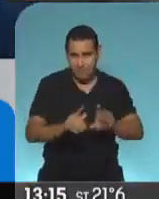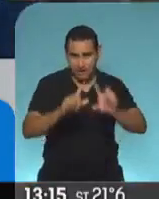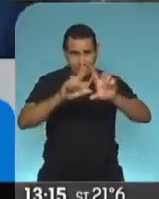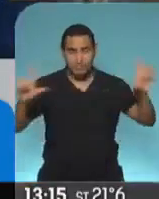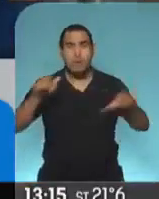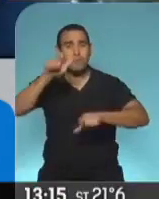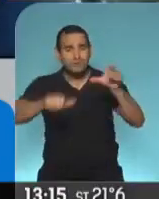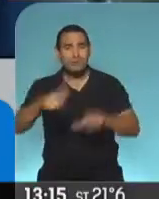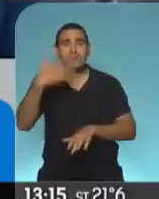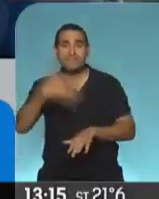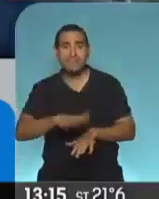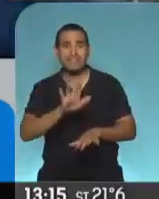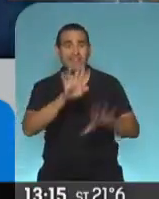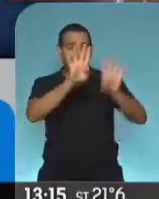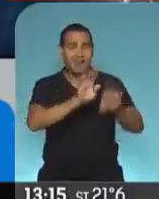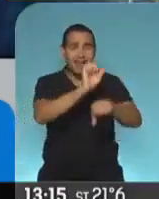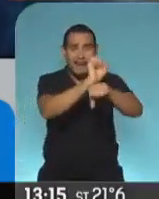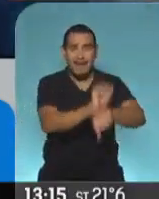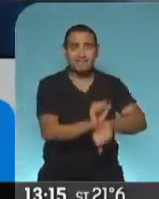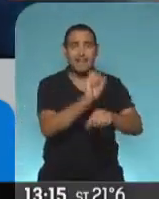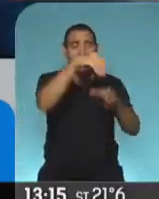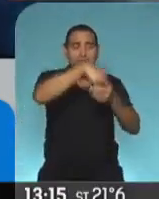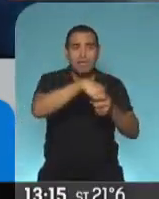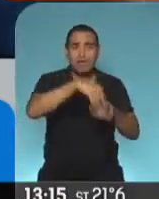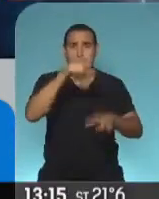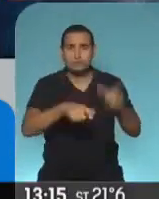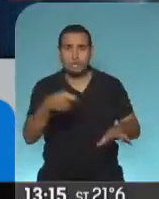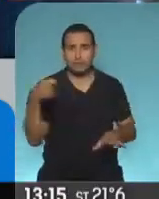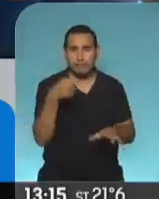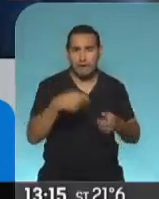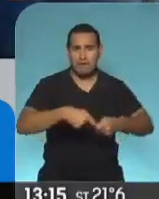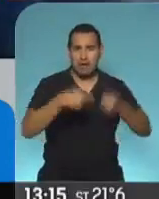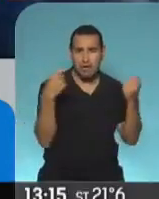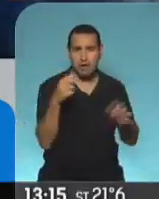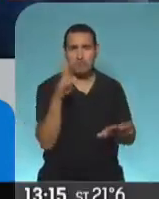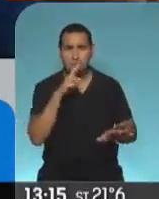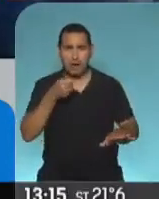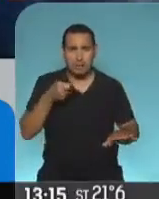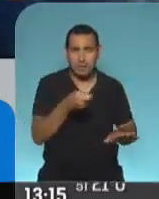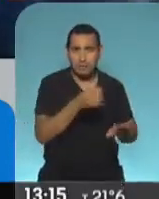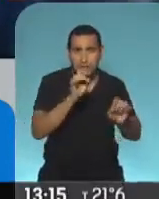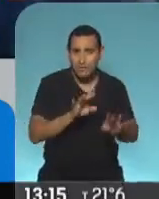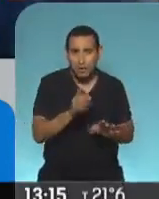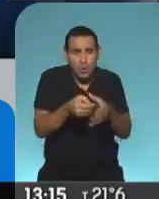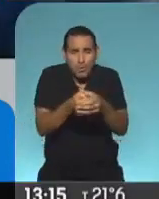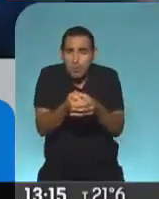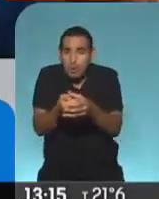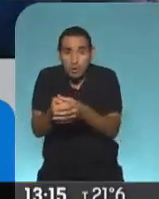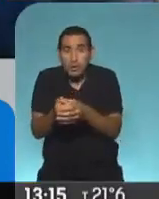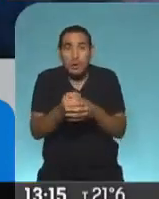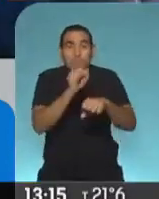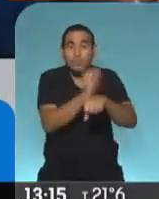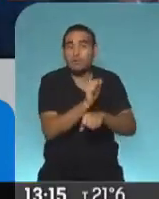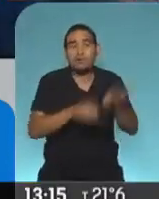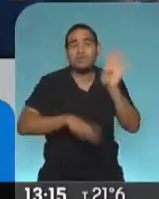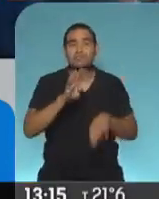la gente es que las cárceles no están pobladas de homicidas, de violadores, de femicidas, son una minoría. La mayoría de los presos